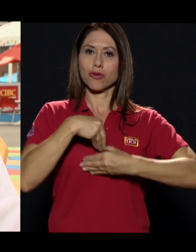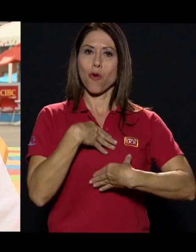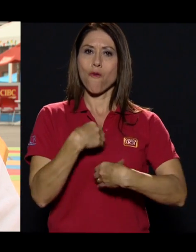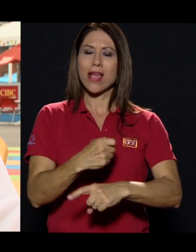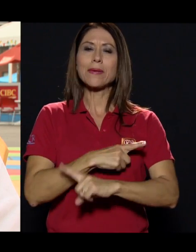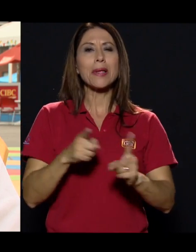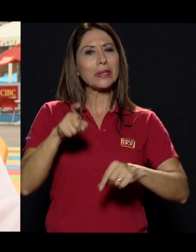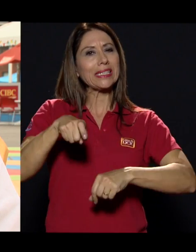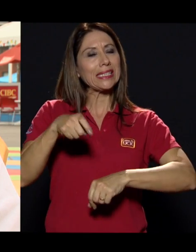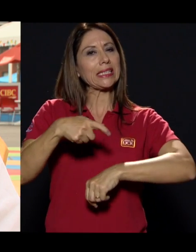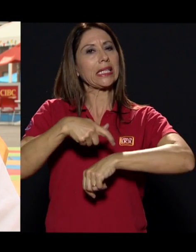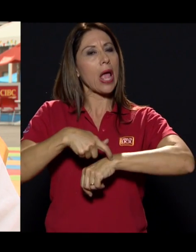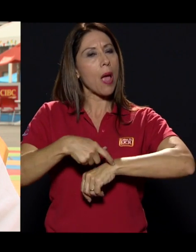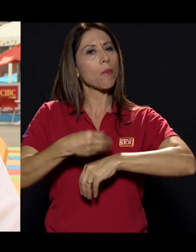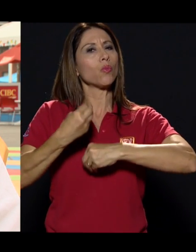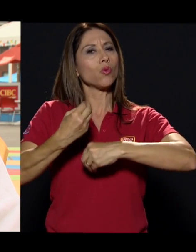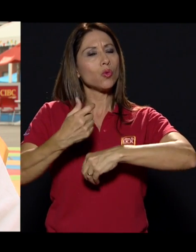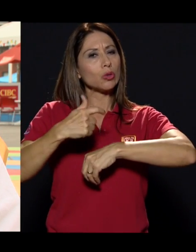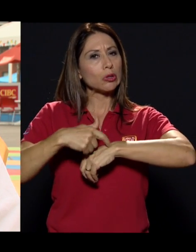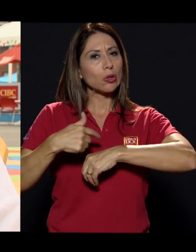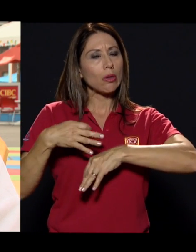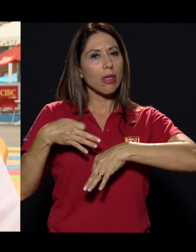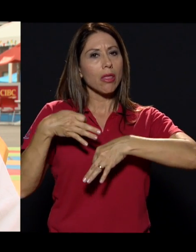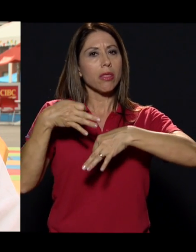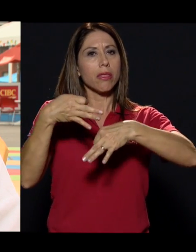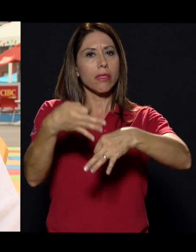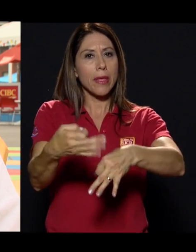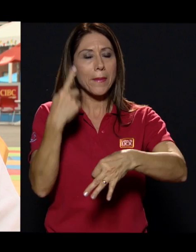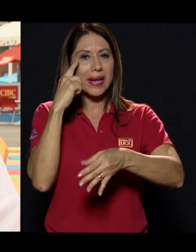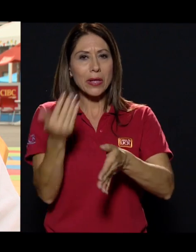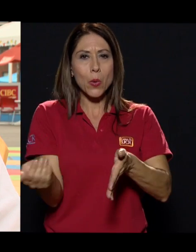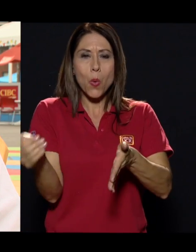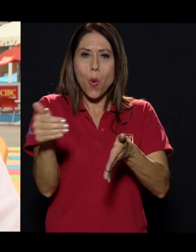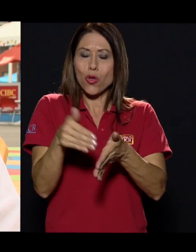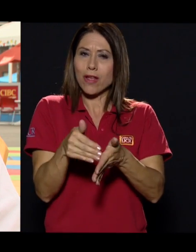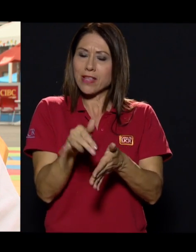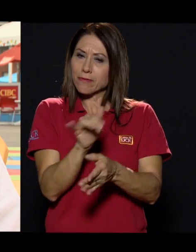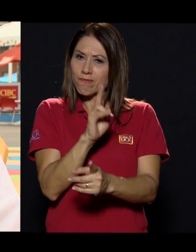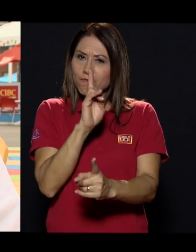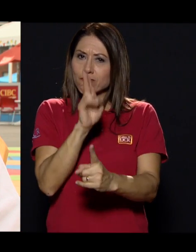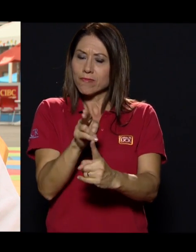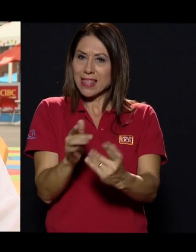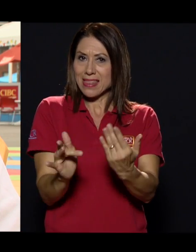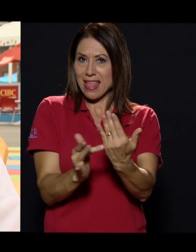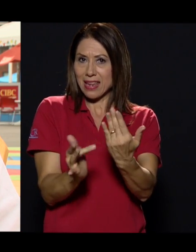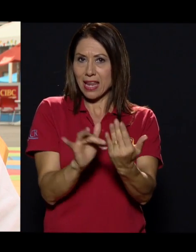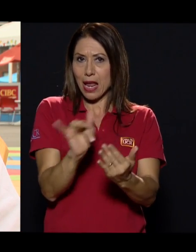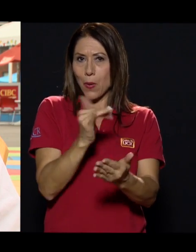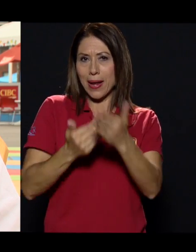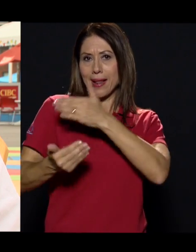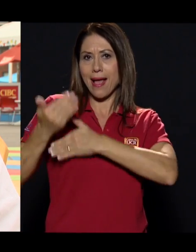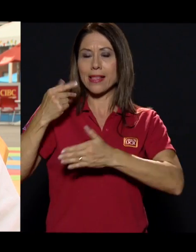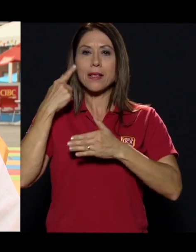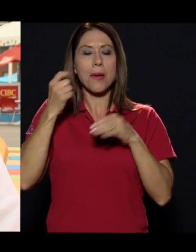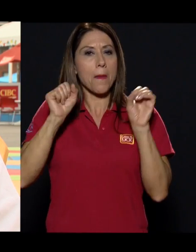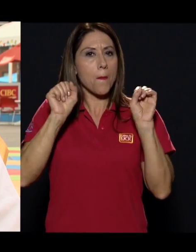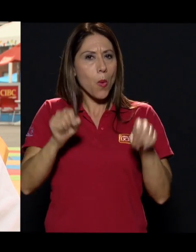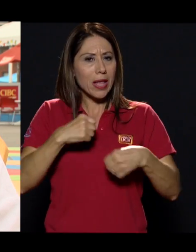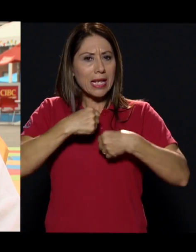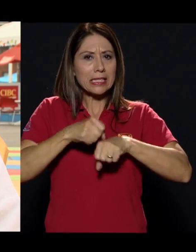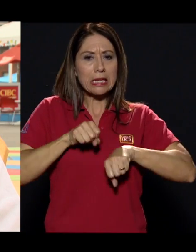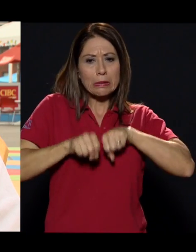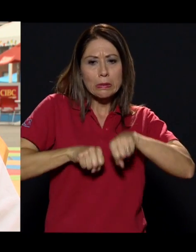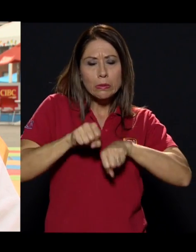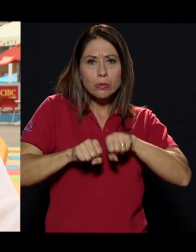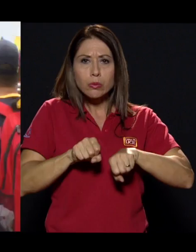de mucho tiempo para volver a tener la misma técnica y todo para poder embalar,